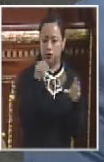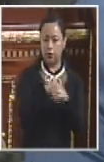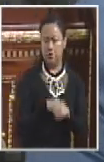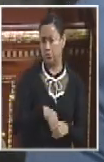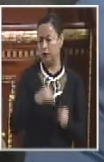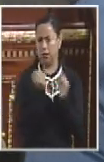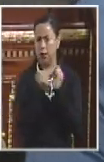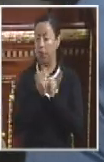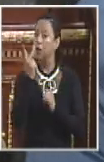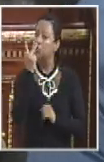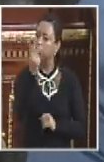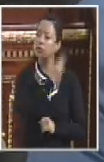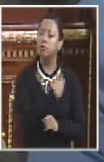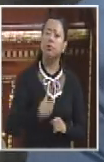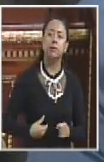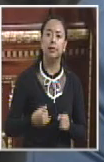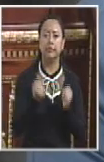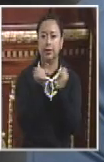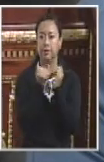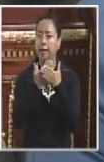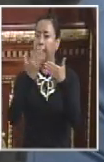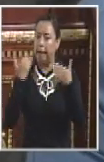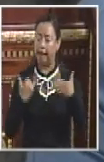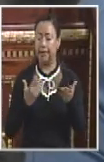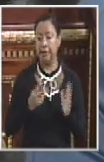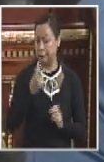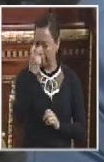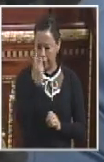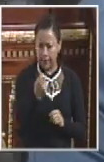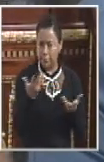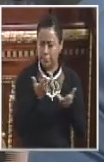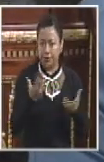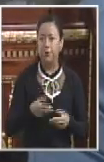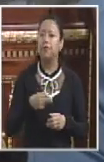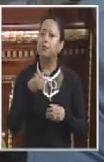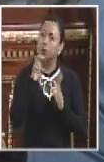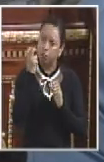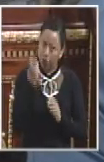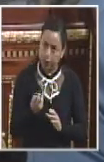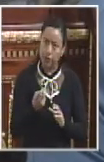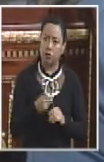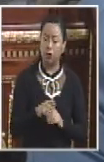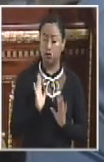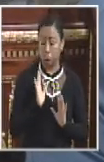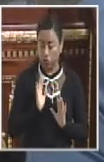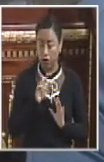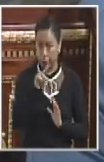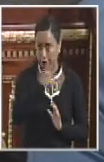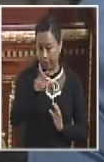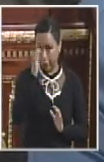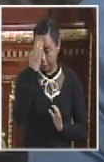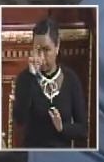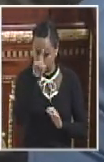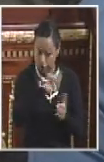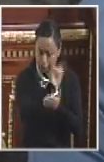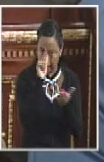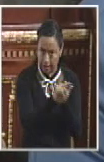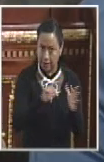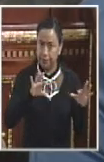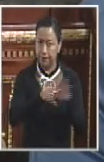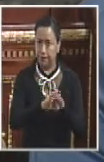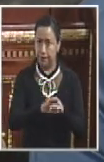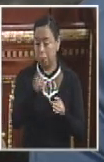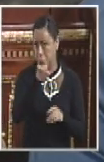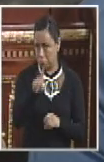y el anterior se ha manifestado ese criterio, es el cual vuelvo a invocar, reconociendo que usted actuó con apego a la legalidad y con